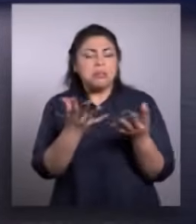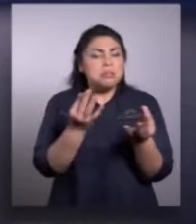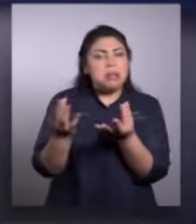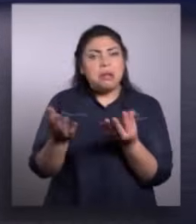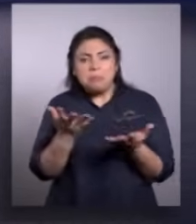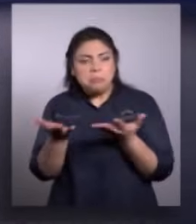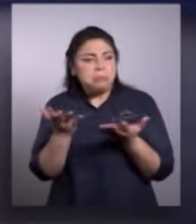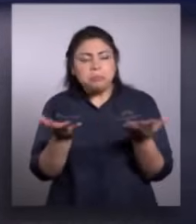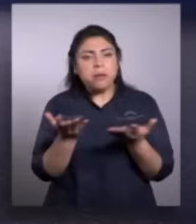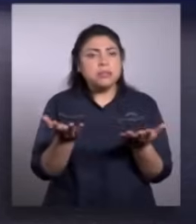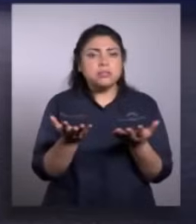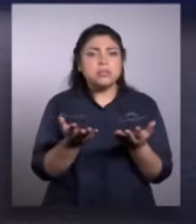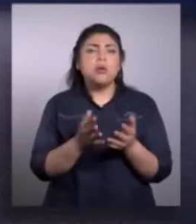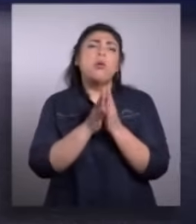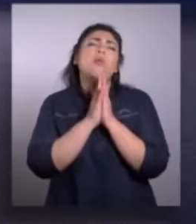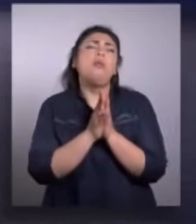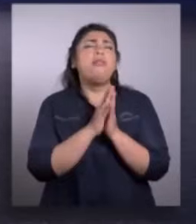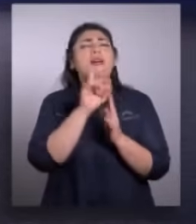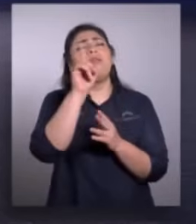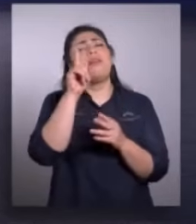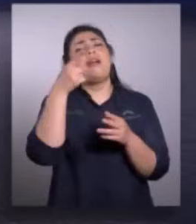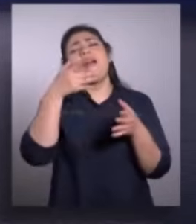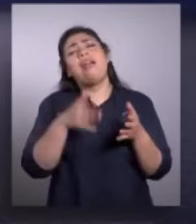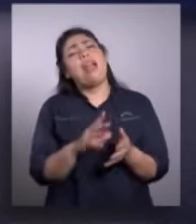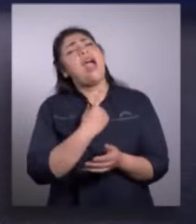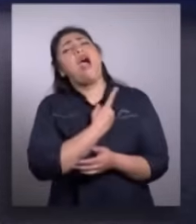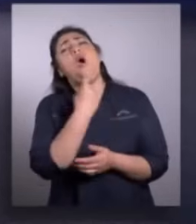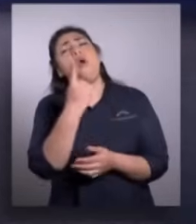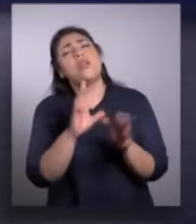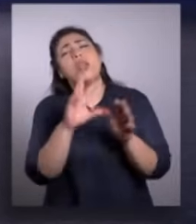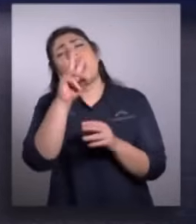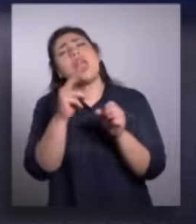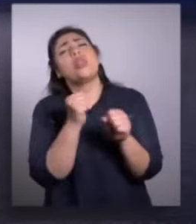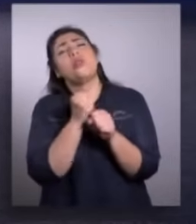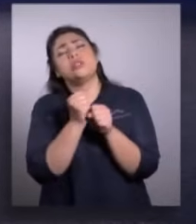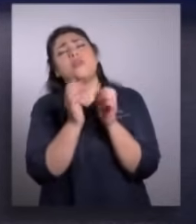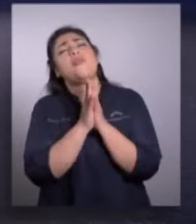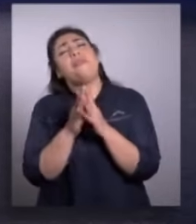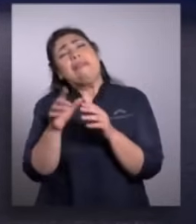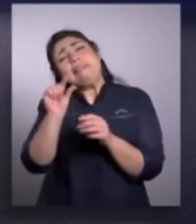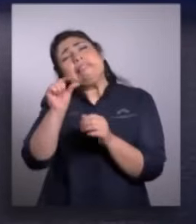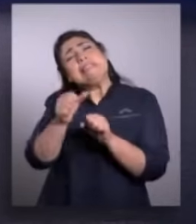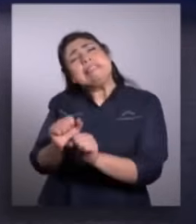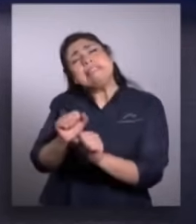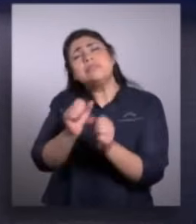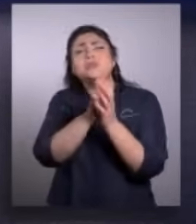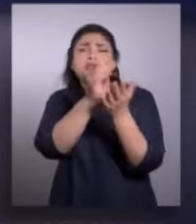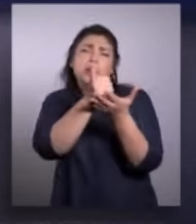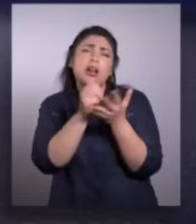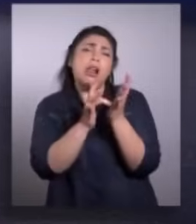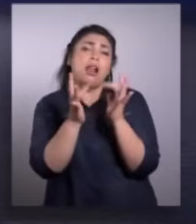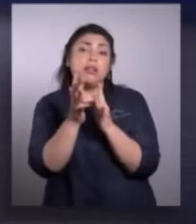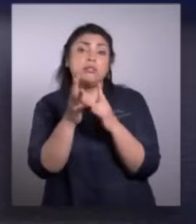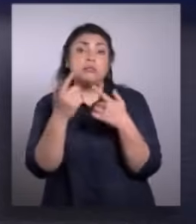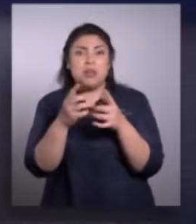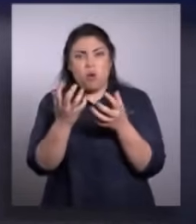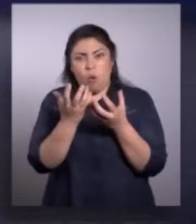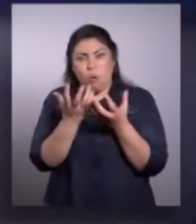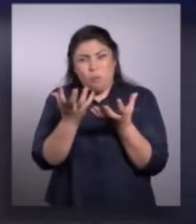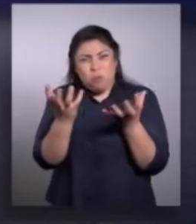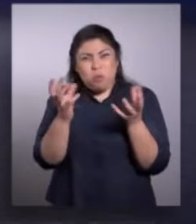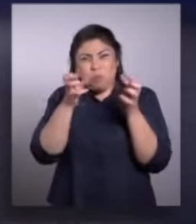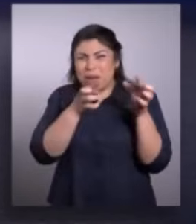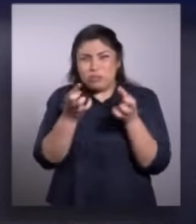verso 42 dice Porque tenía una hija única como de 12 años Que se estaba muriendo Y mientras iba la multitud la